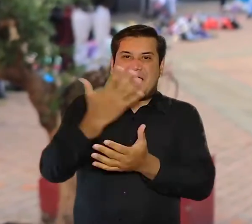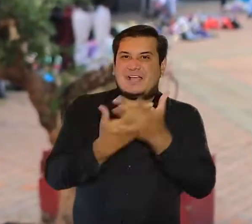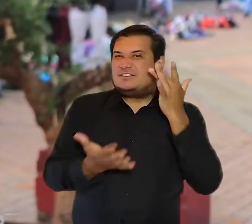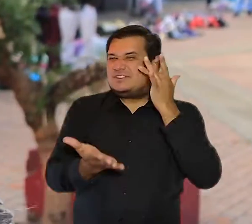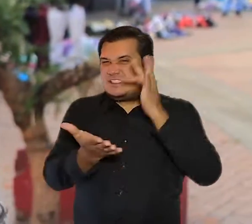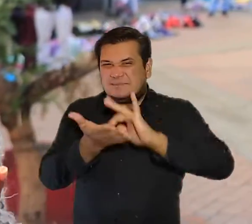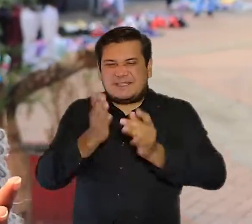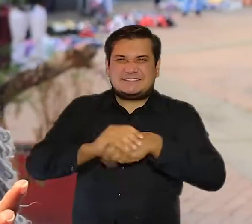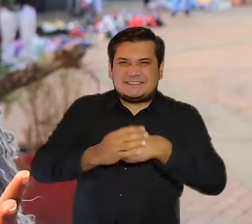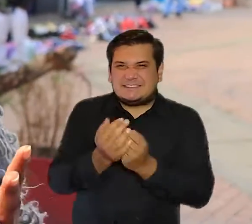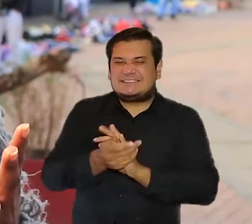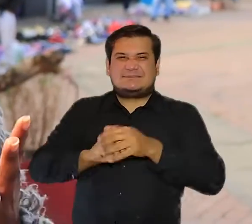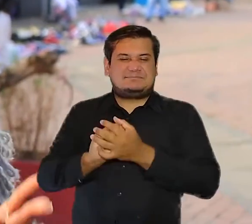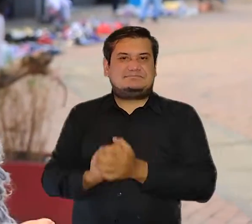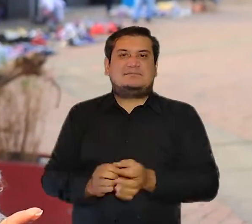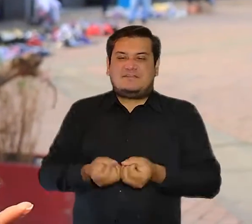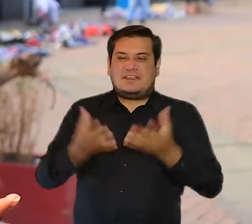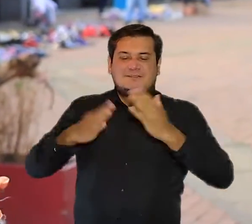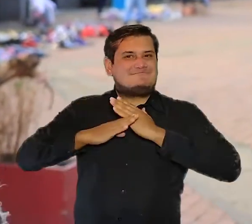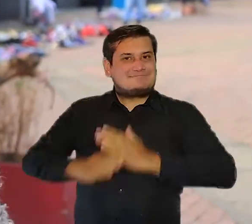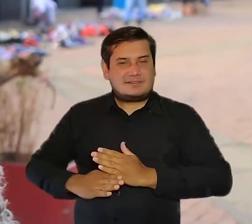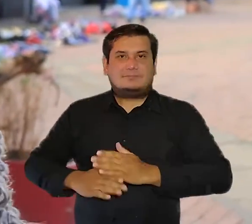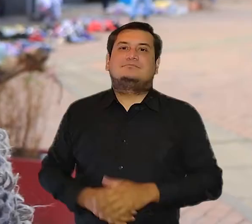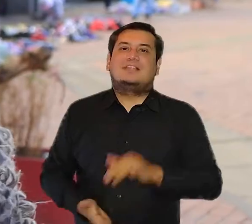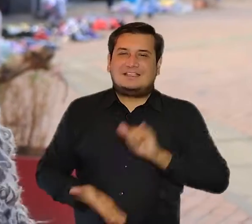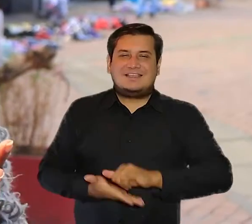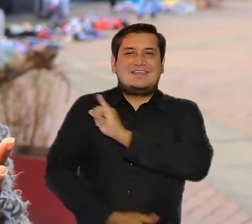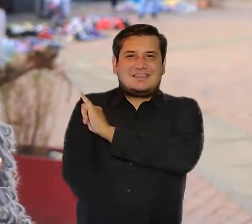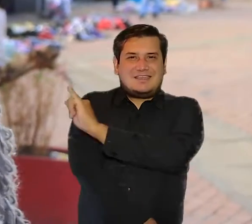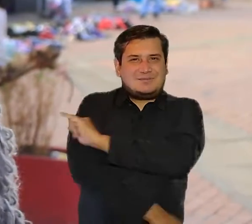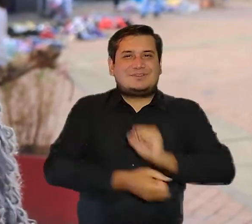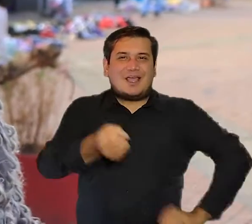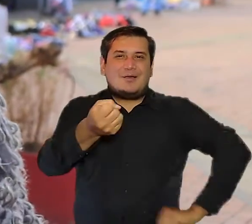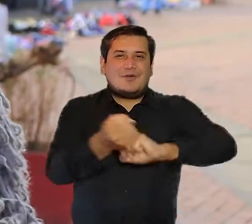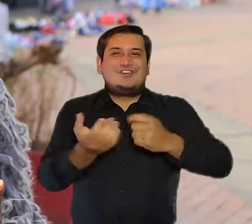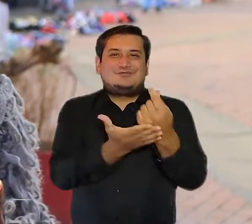así como el IPES sigue apostando a la reactivación